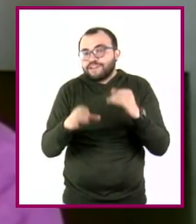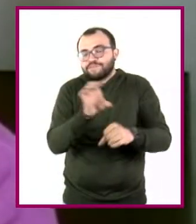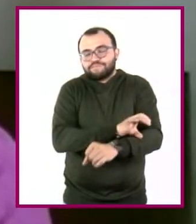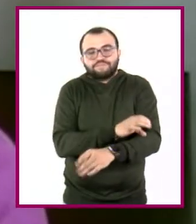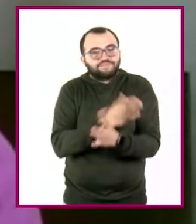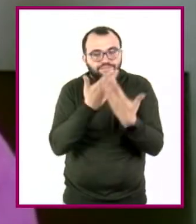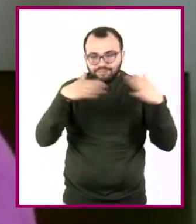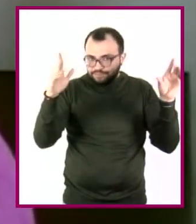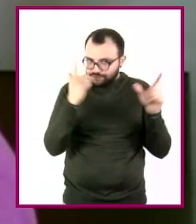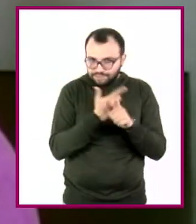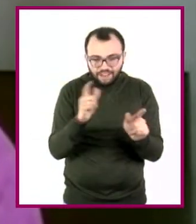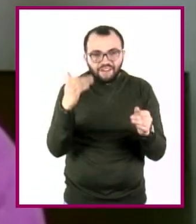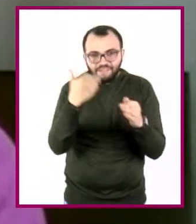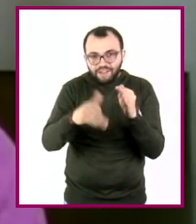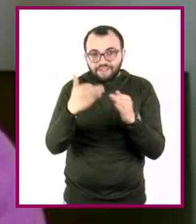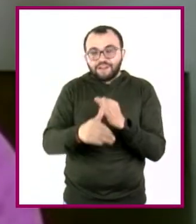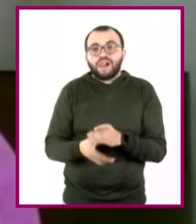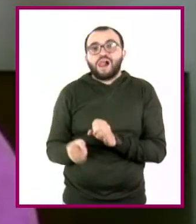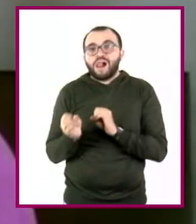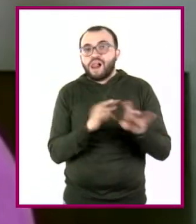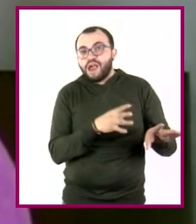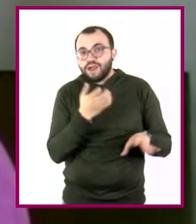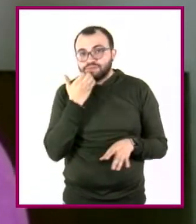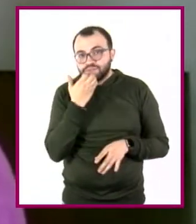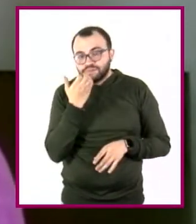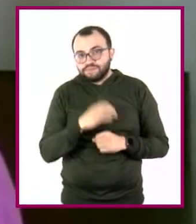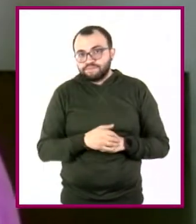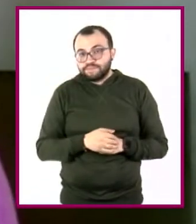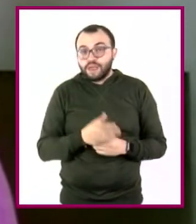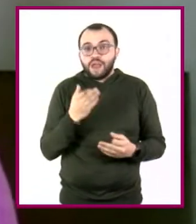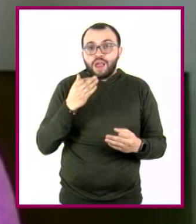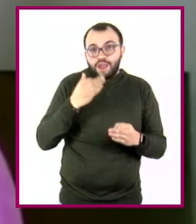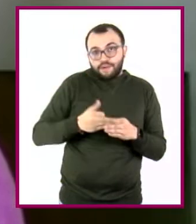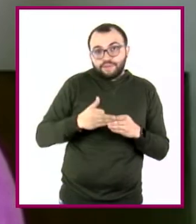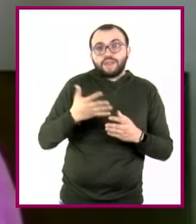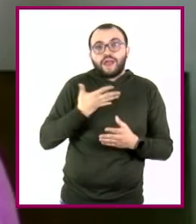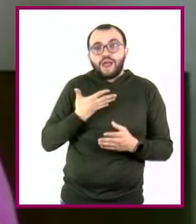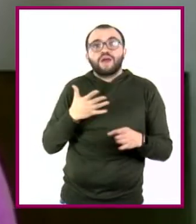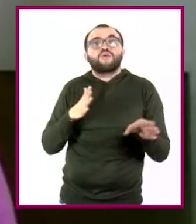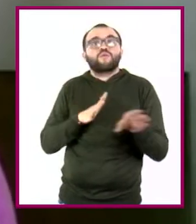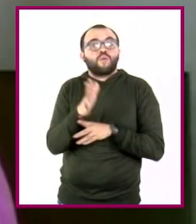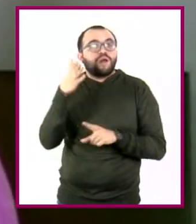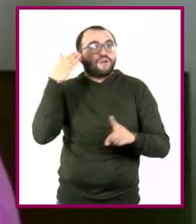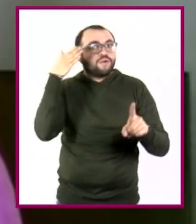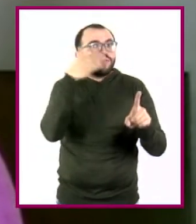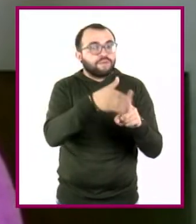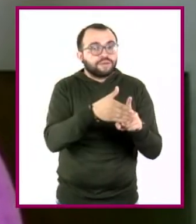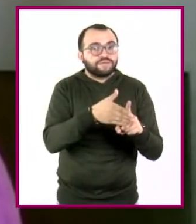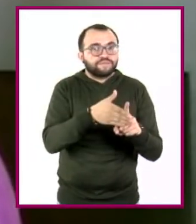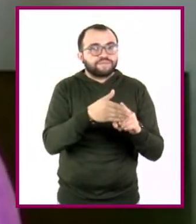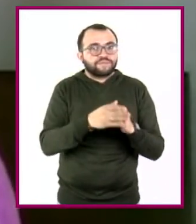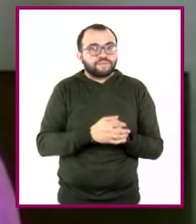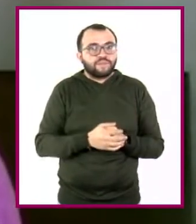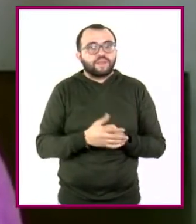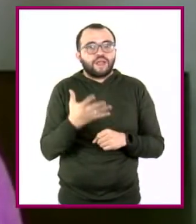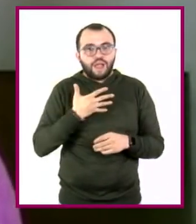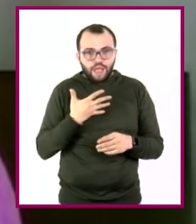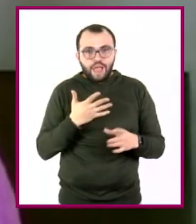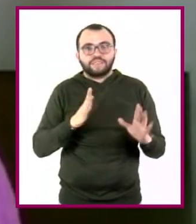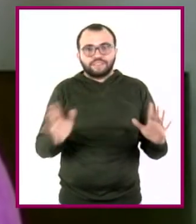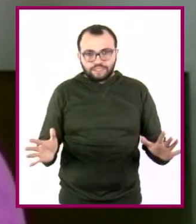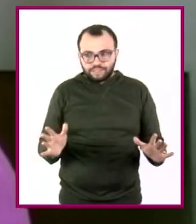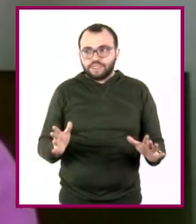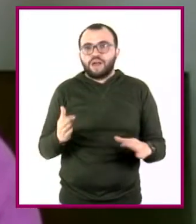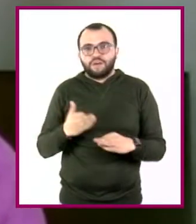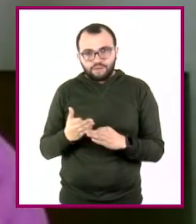sea, han abandonado la escuela. Y ahorita tenemos el reto de que si bien se han reanudado clases,